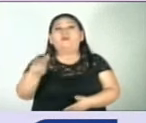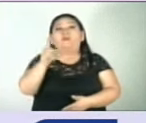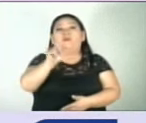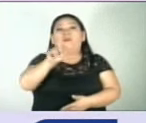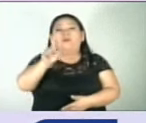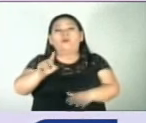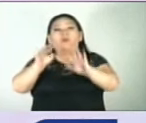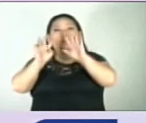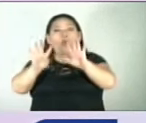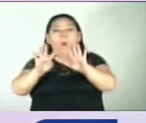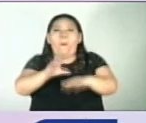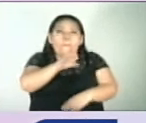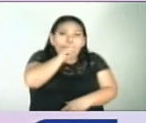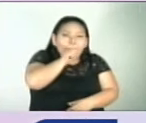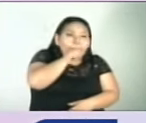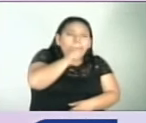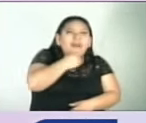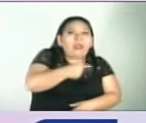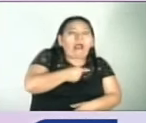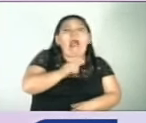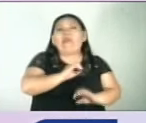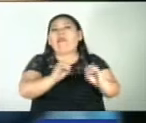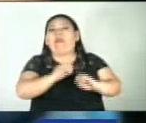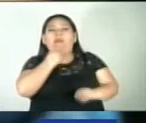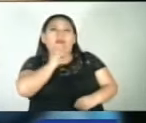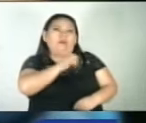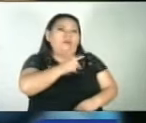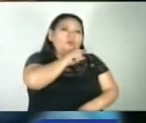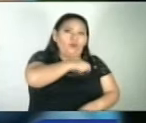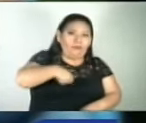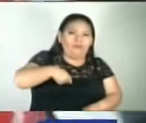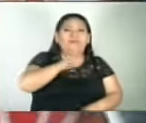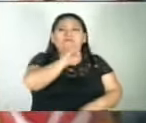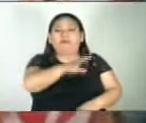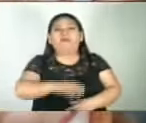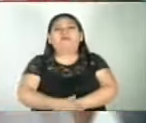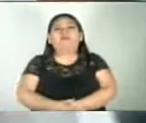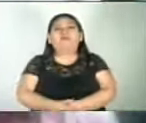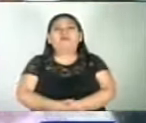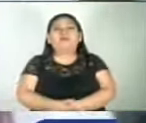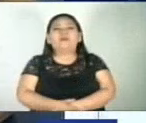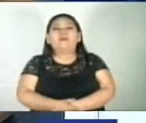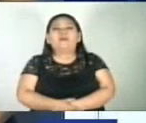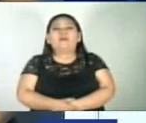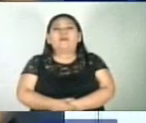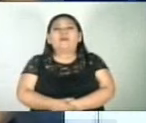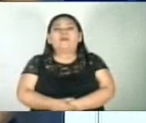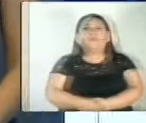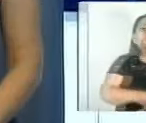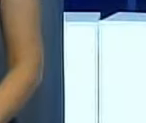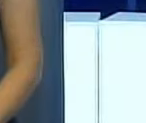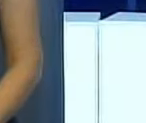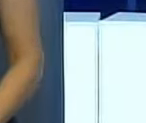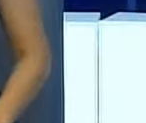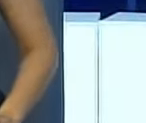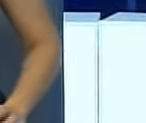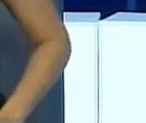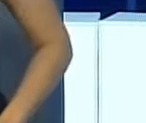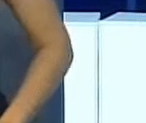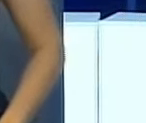119 de forma anónima y gratuita. Este es un reporte de Fernando Morales. Disfruta el verano